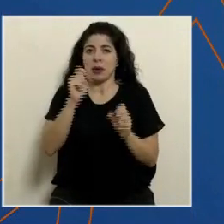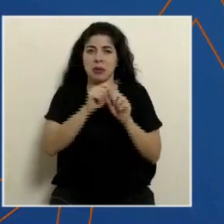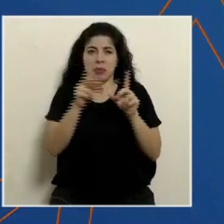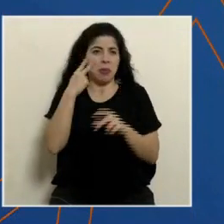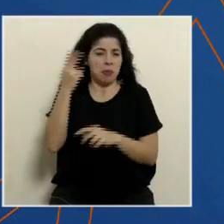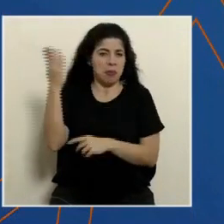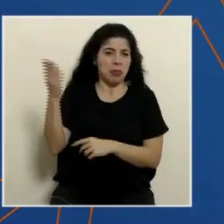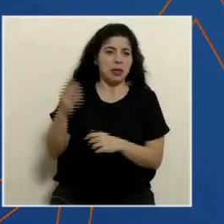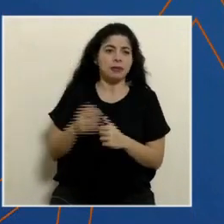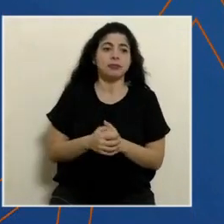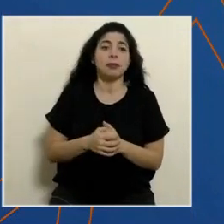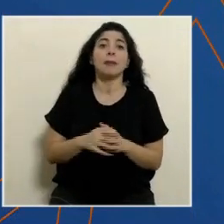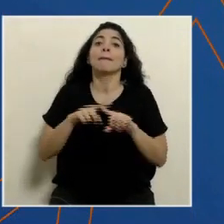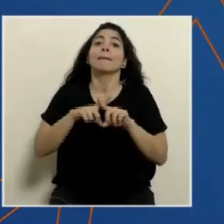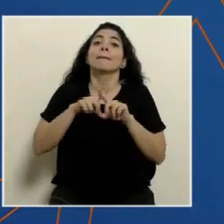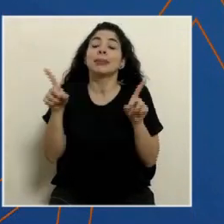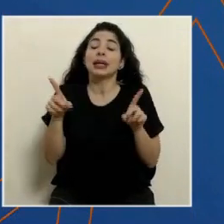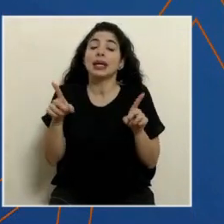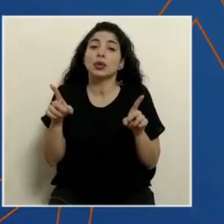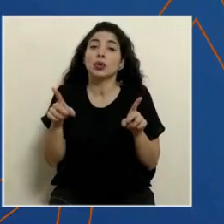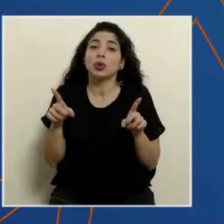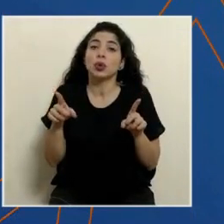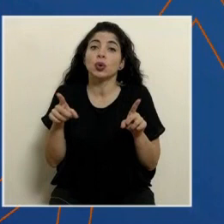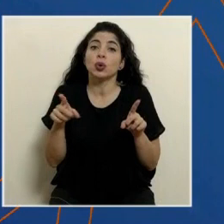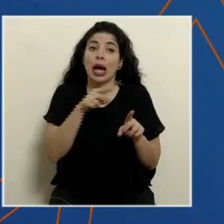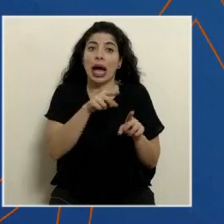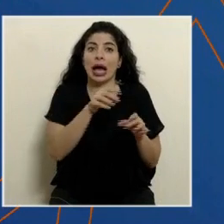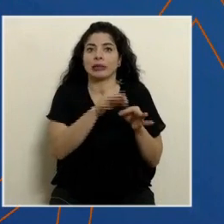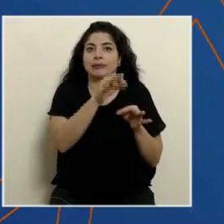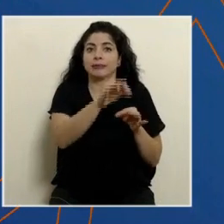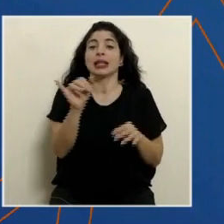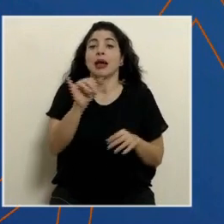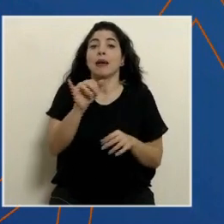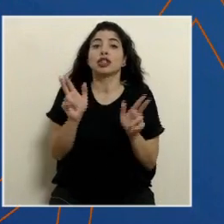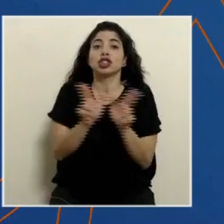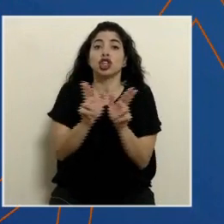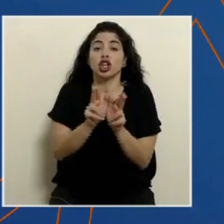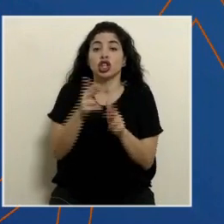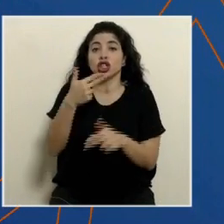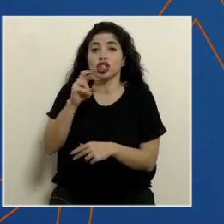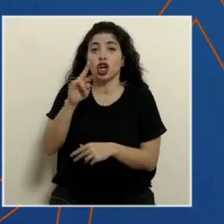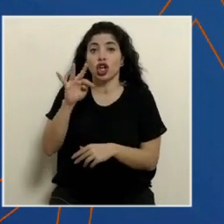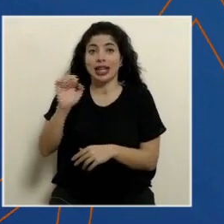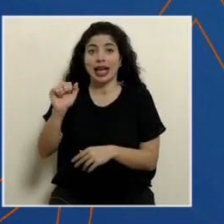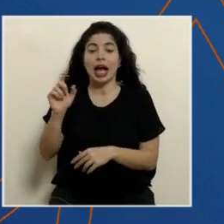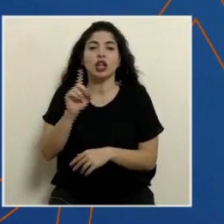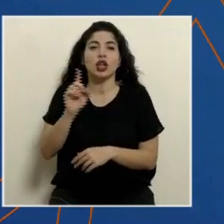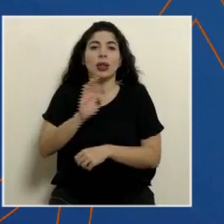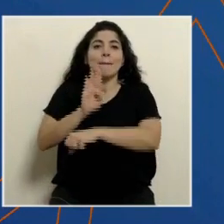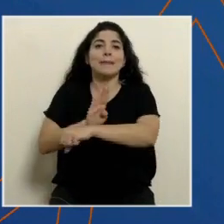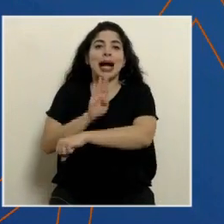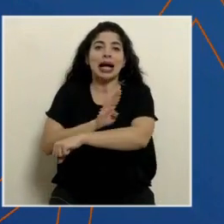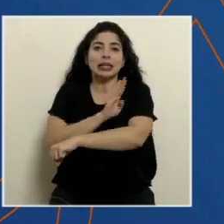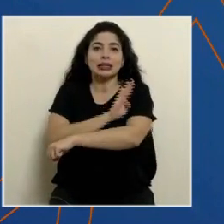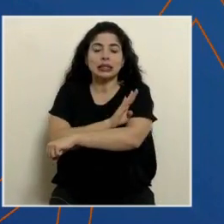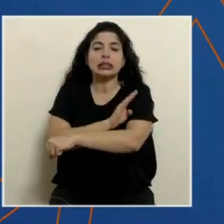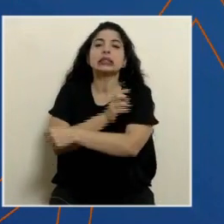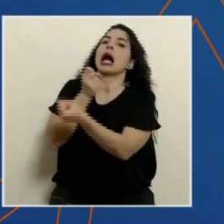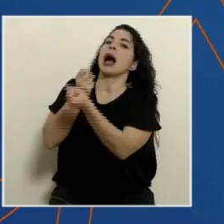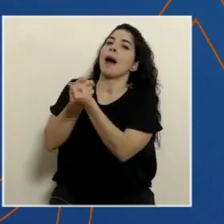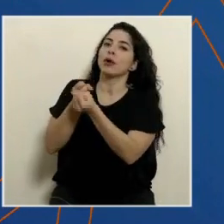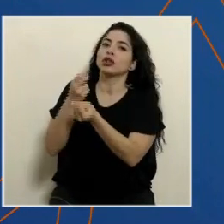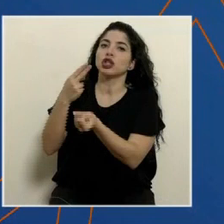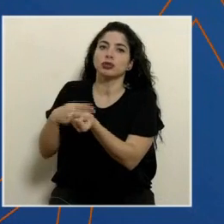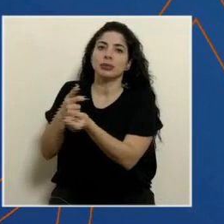pantalla, pero en la región Chorotega, el área de salud de Bagase estará apoyando el Hospital